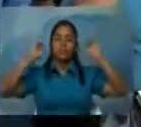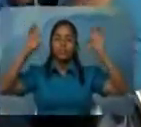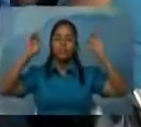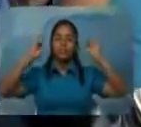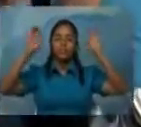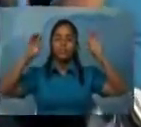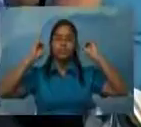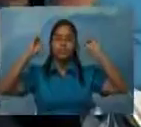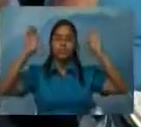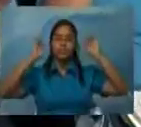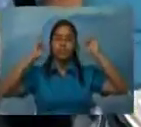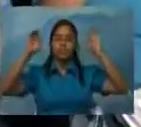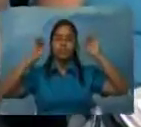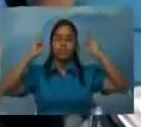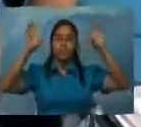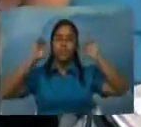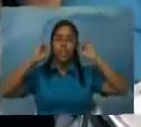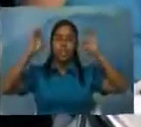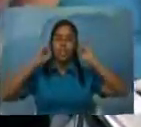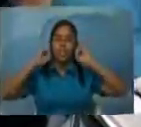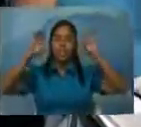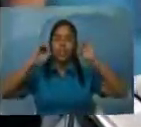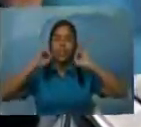¡Yeah! ¡Gloria a Dios!